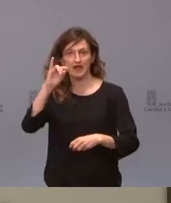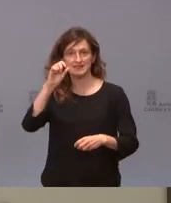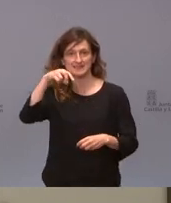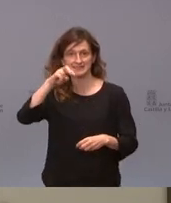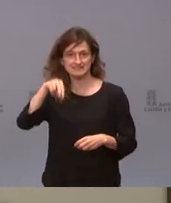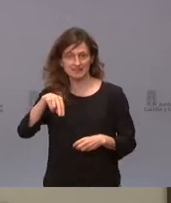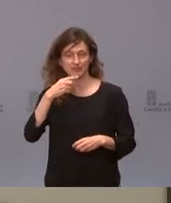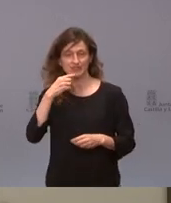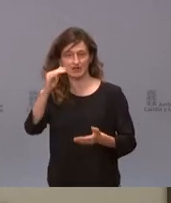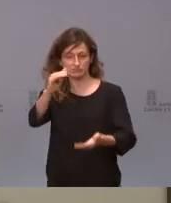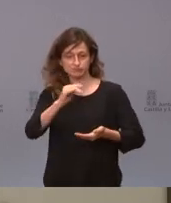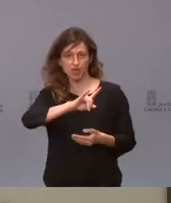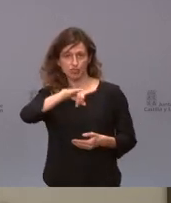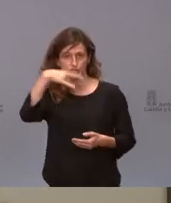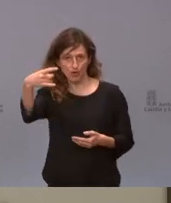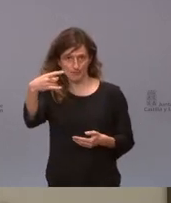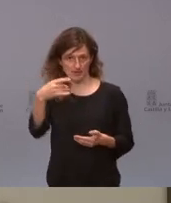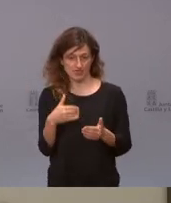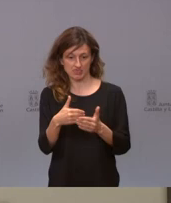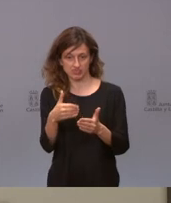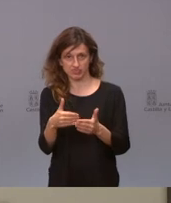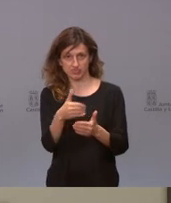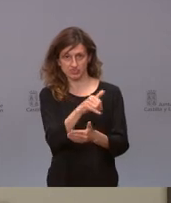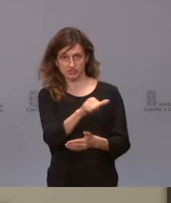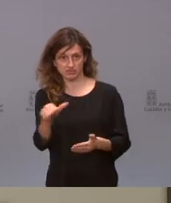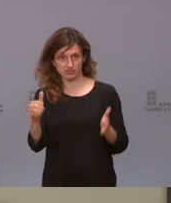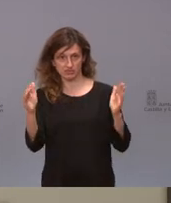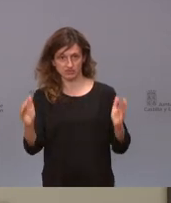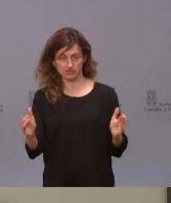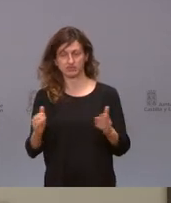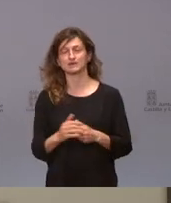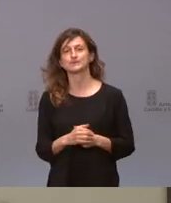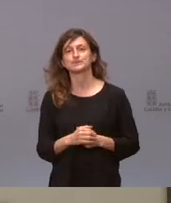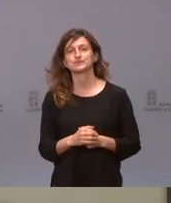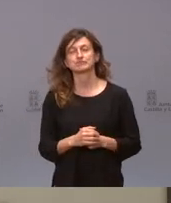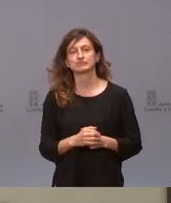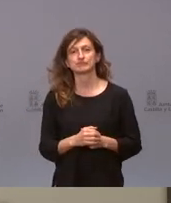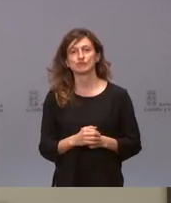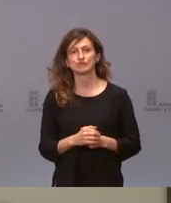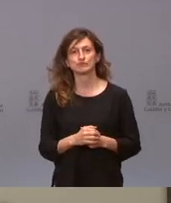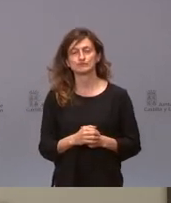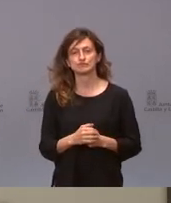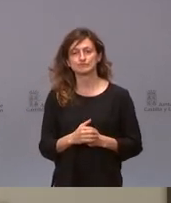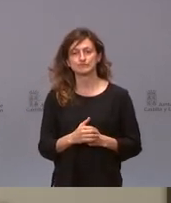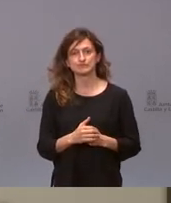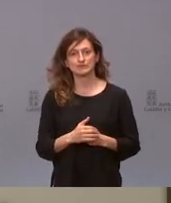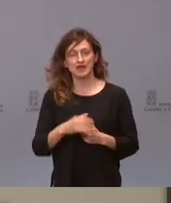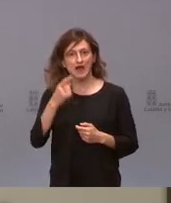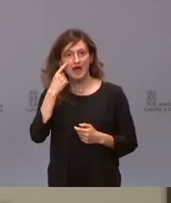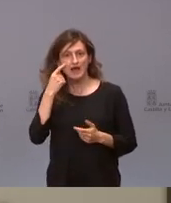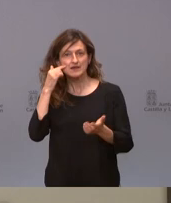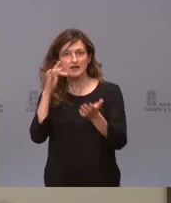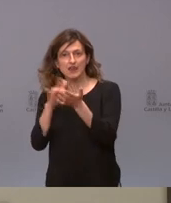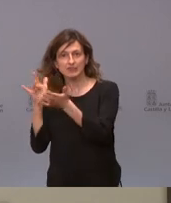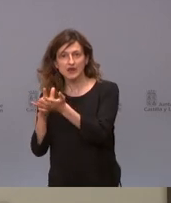dice que vamos a recibir el doble de vacunas de ellas en esta semana si tenemos ya un calendario aproximado